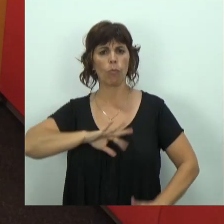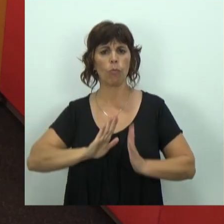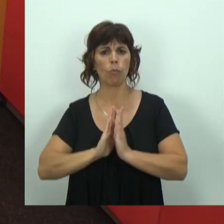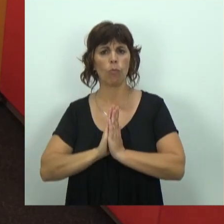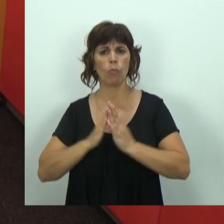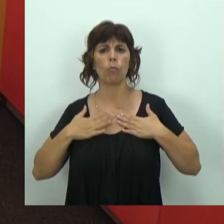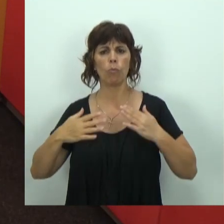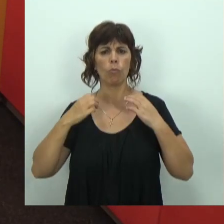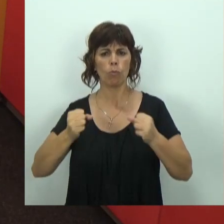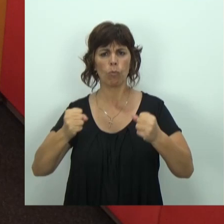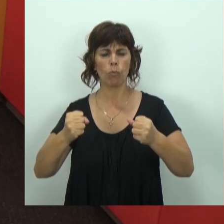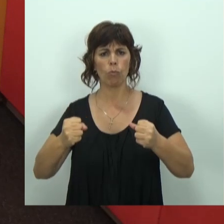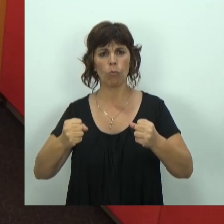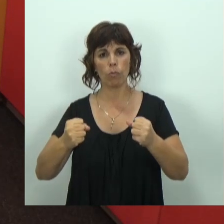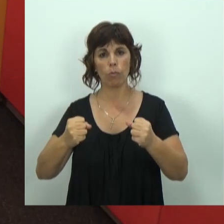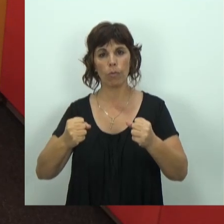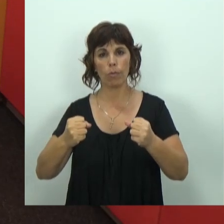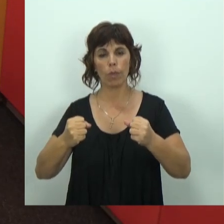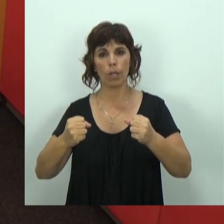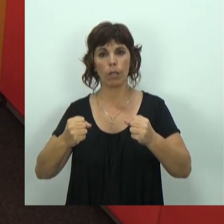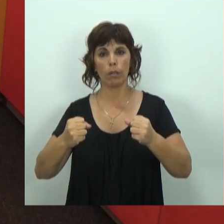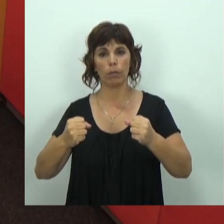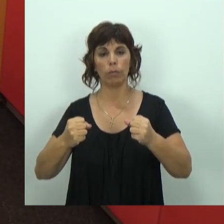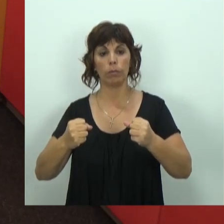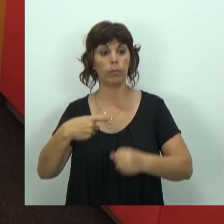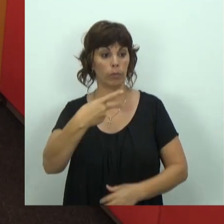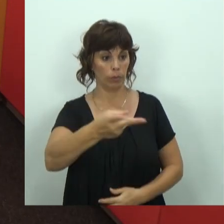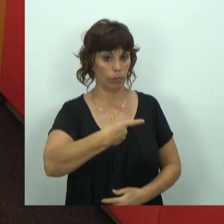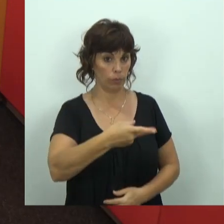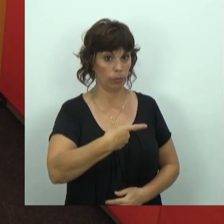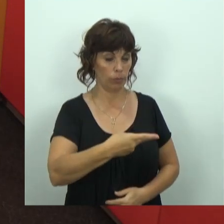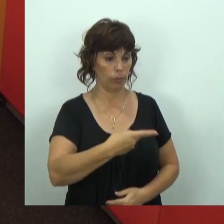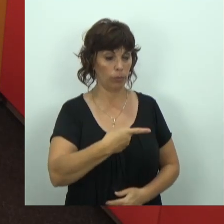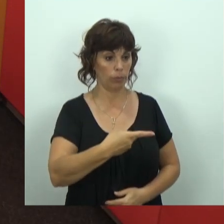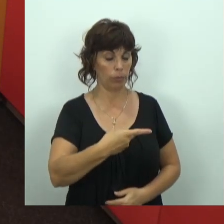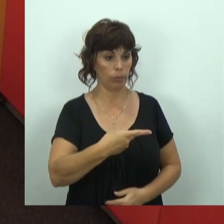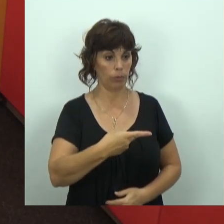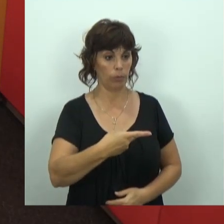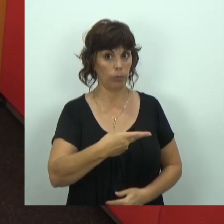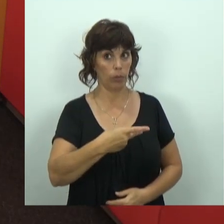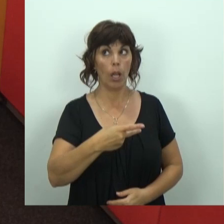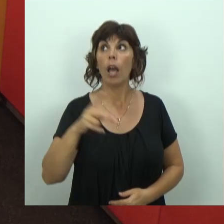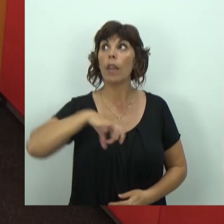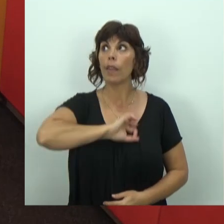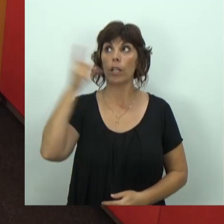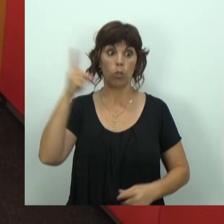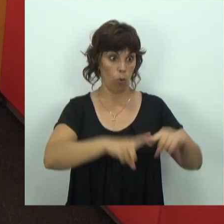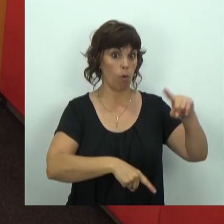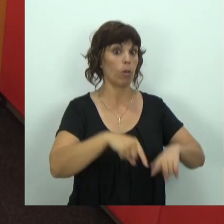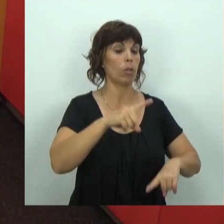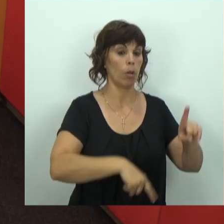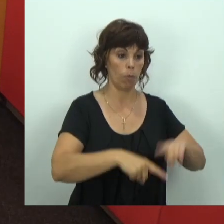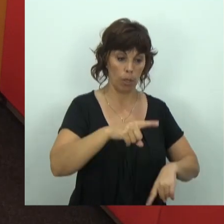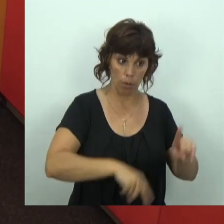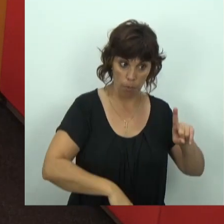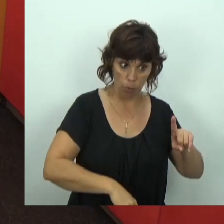es omnipotente. Y tú y yo, en dependencia del Señor, le podemos